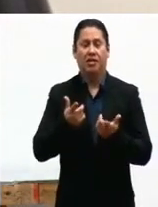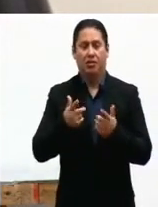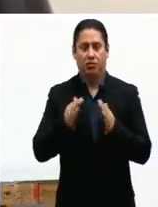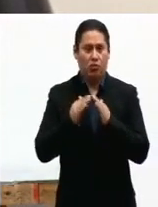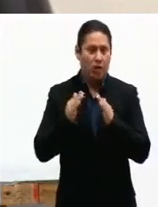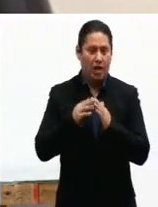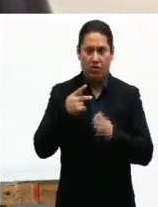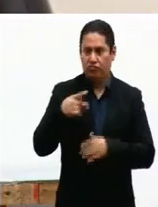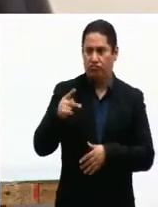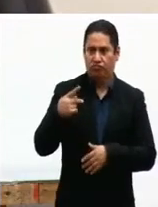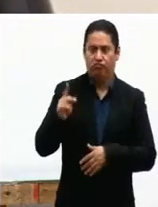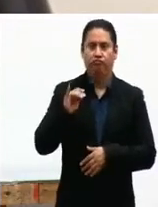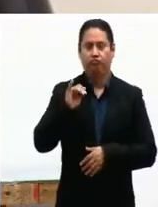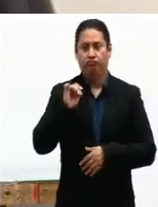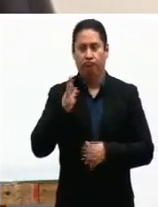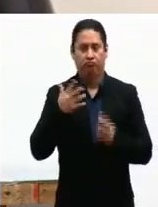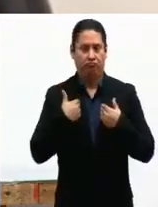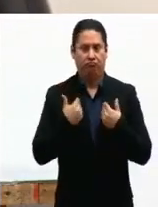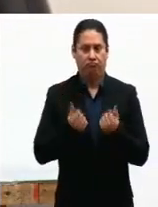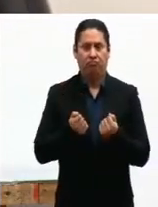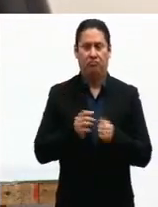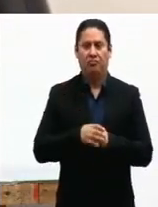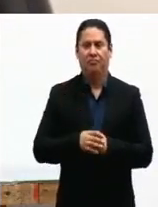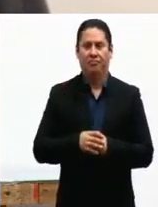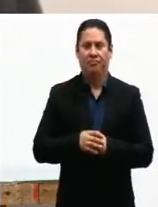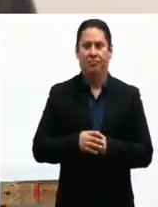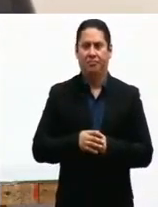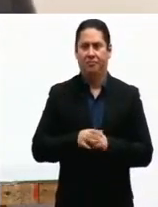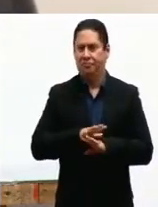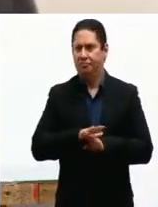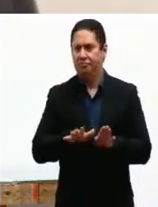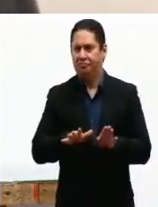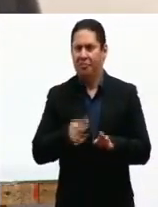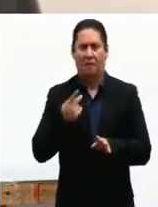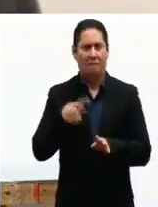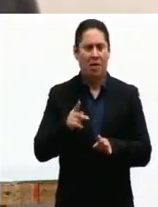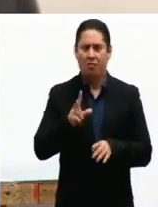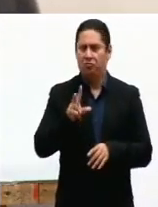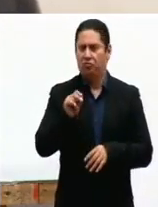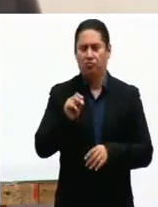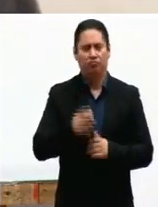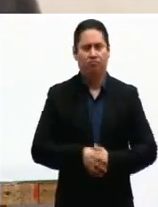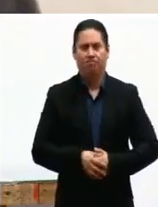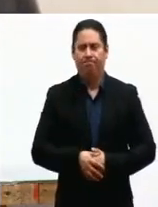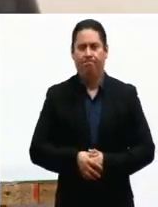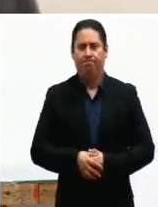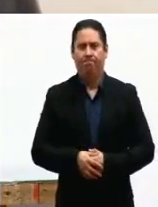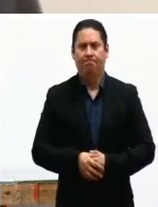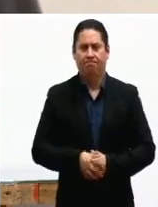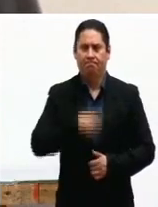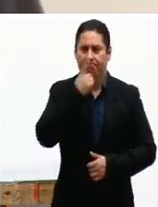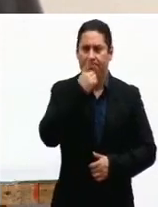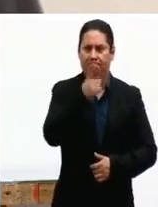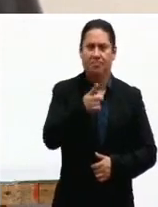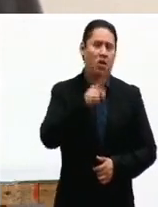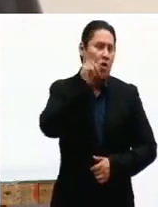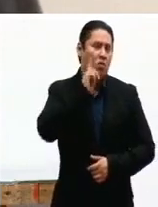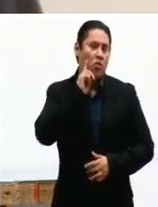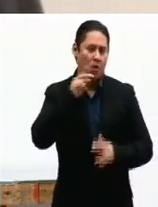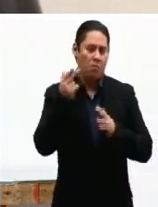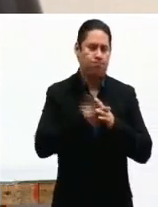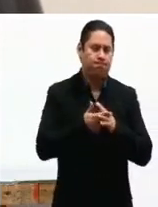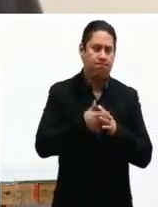la comprensión, que es como todos queremos terminar nuestros días. Sin embargo, no fue así. ¿Y qué decir del feminicidio que